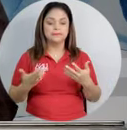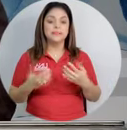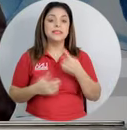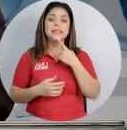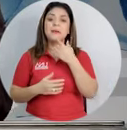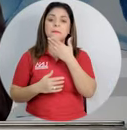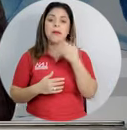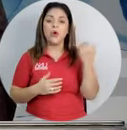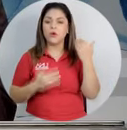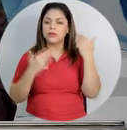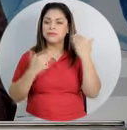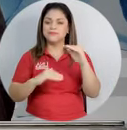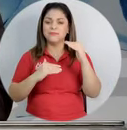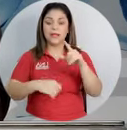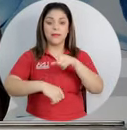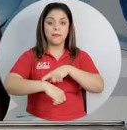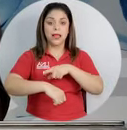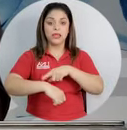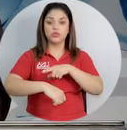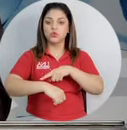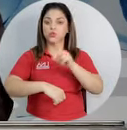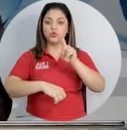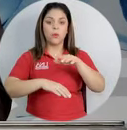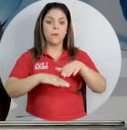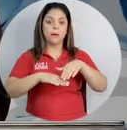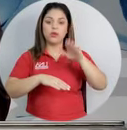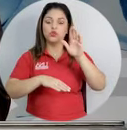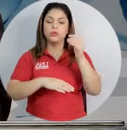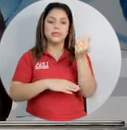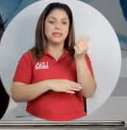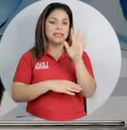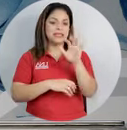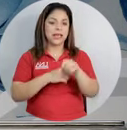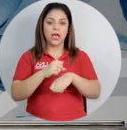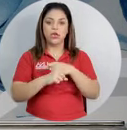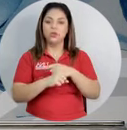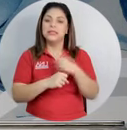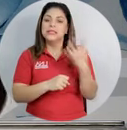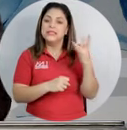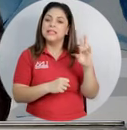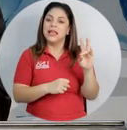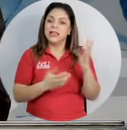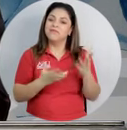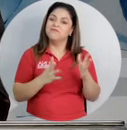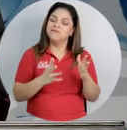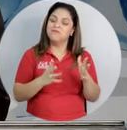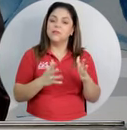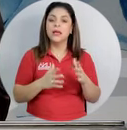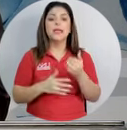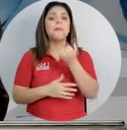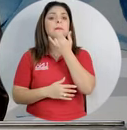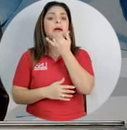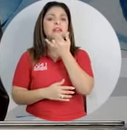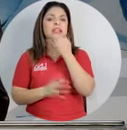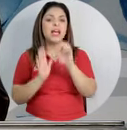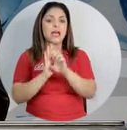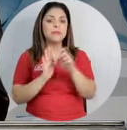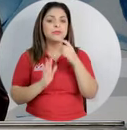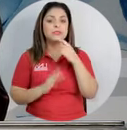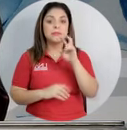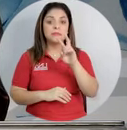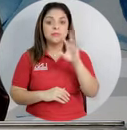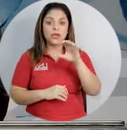el plazo no sea mayor de 15 años. 15 años, todavía 17 manejable. ¿Qué pasa si me